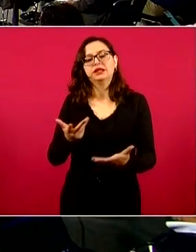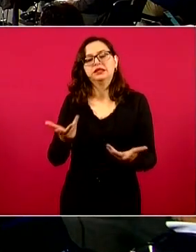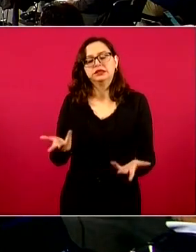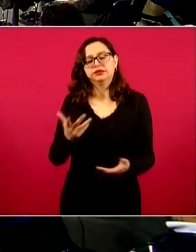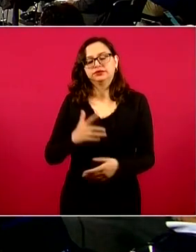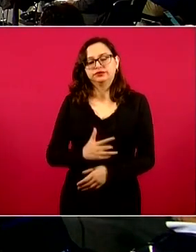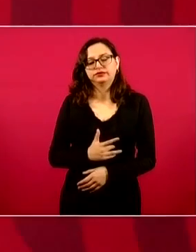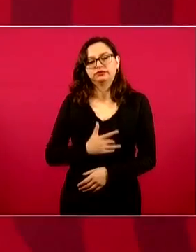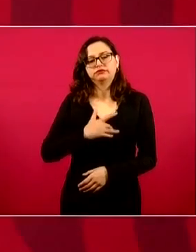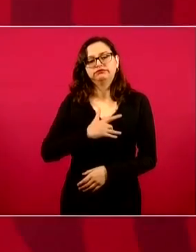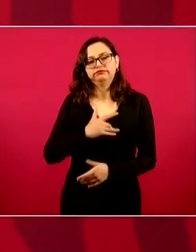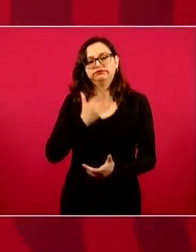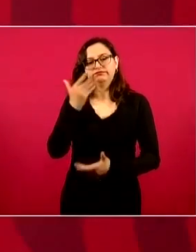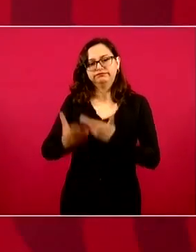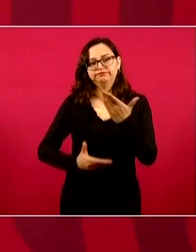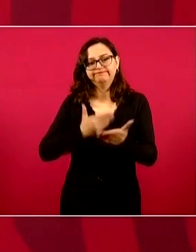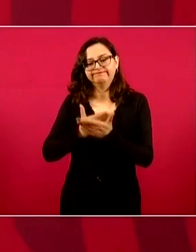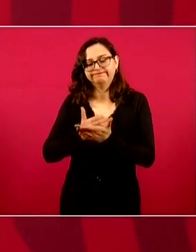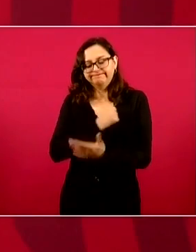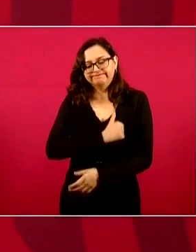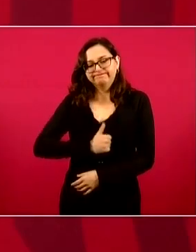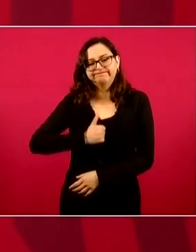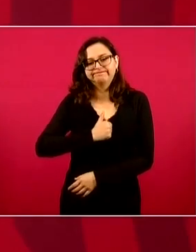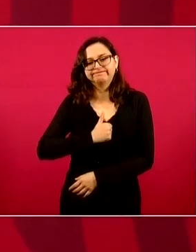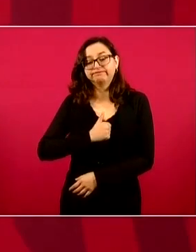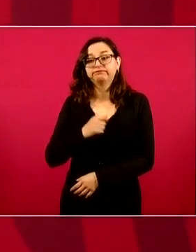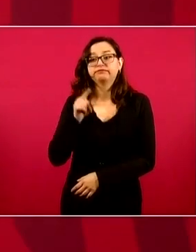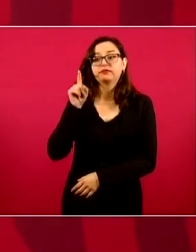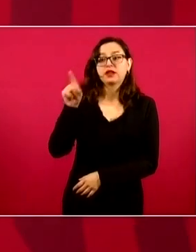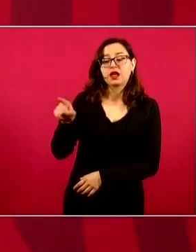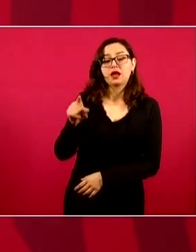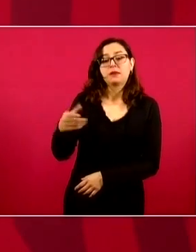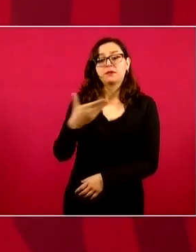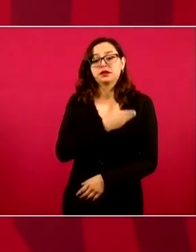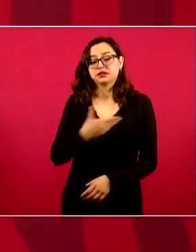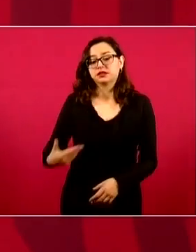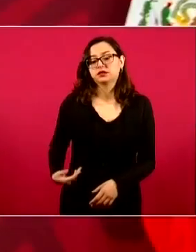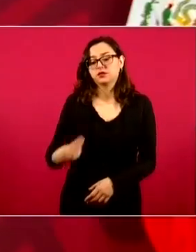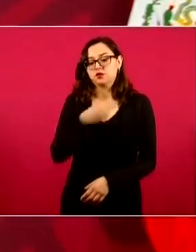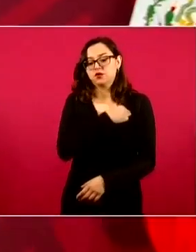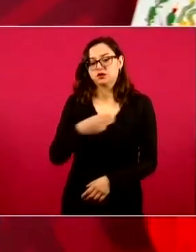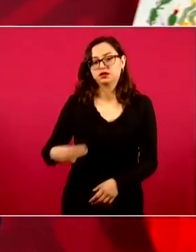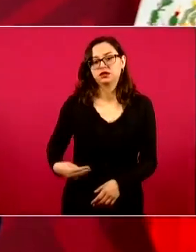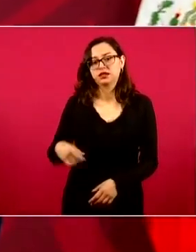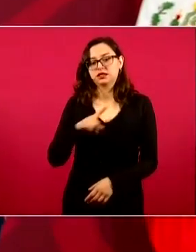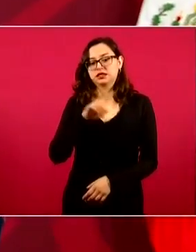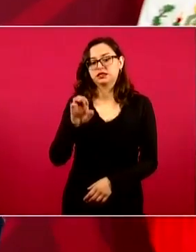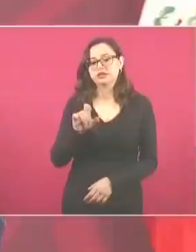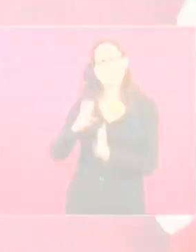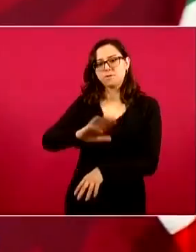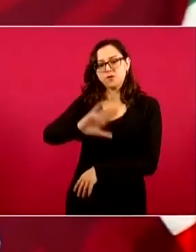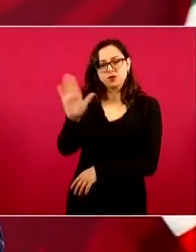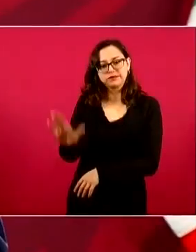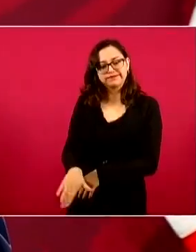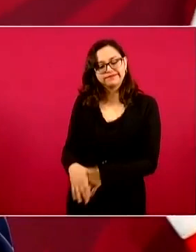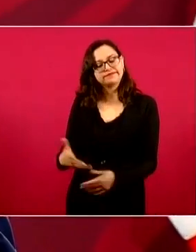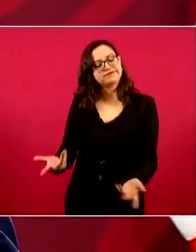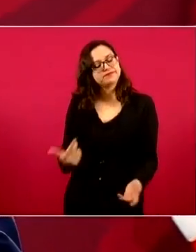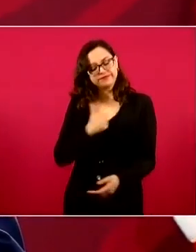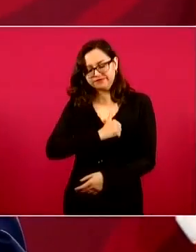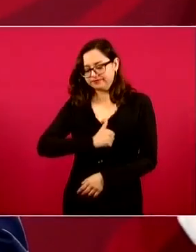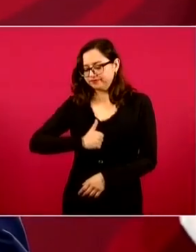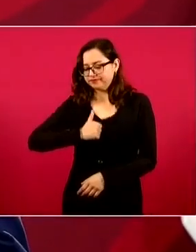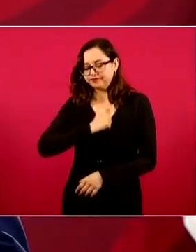al presidente municipal de Celaya por el asesinato de su hijo, un hecho